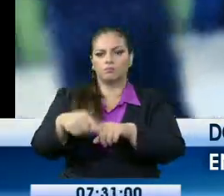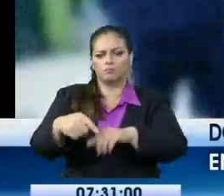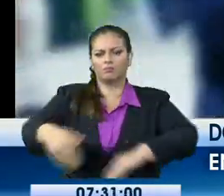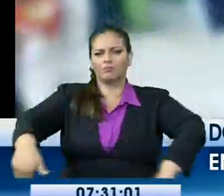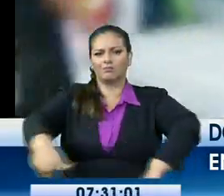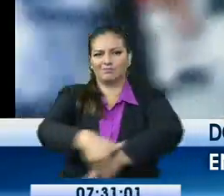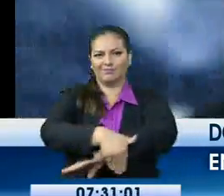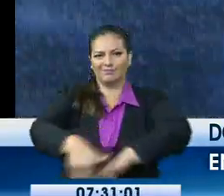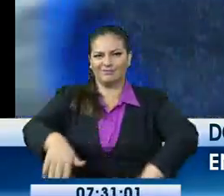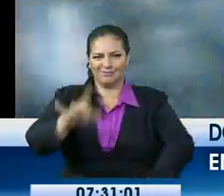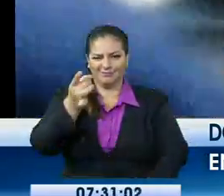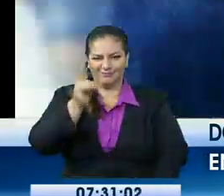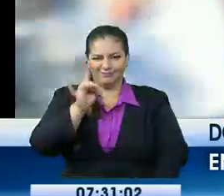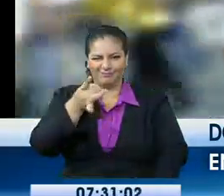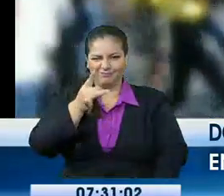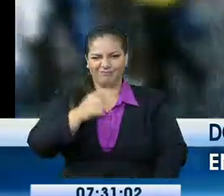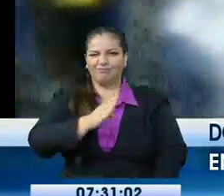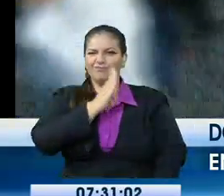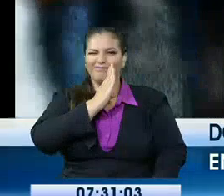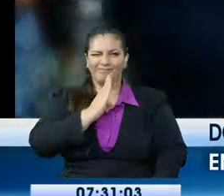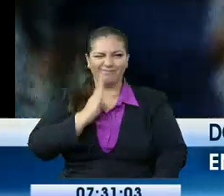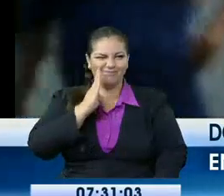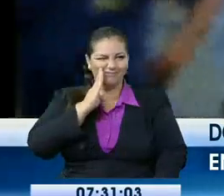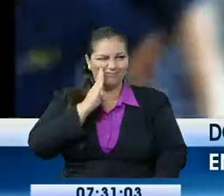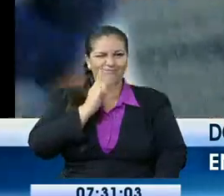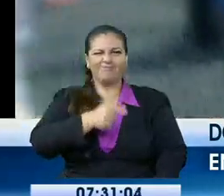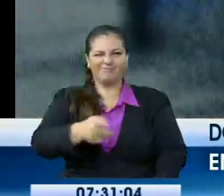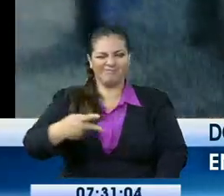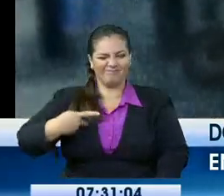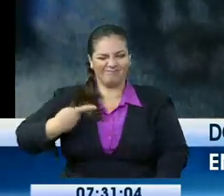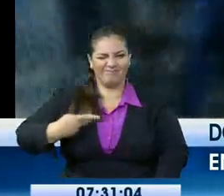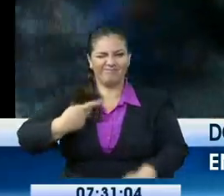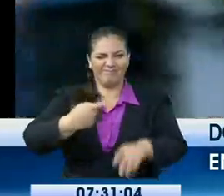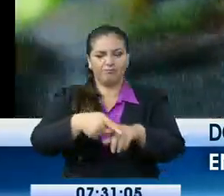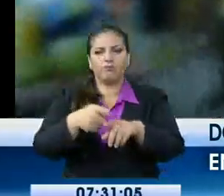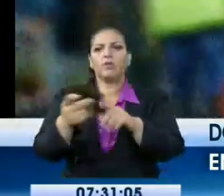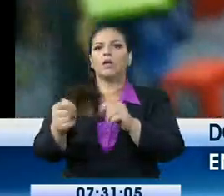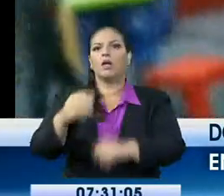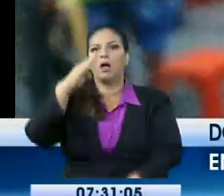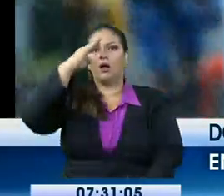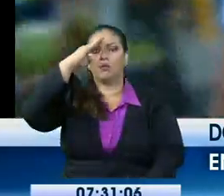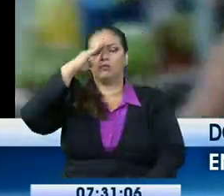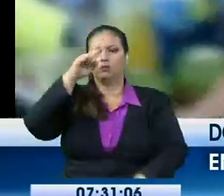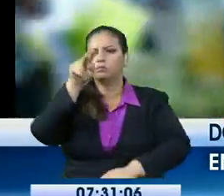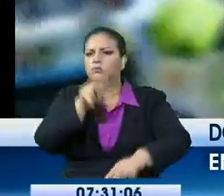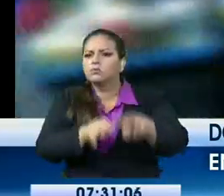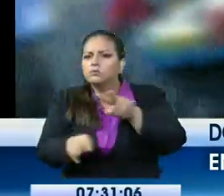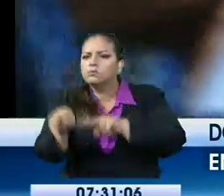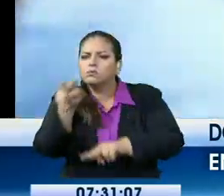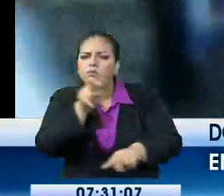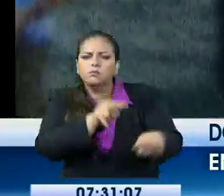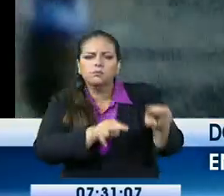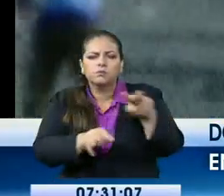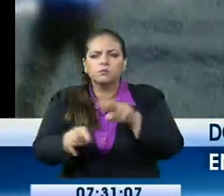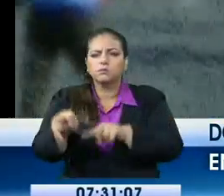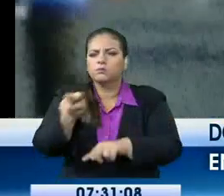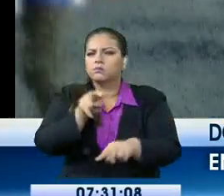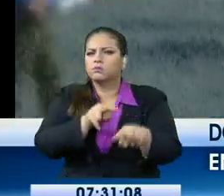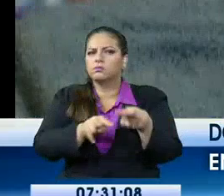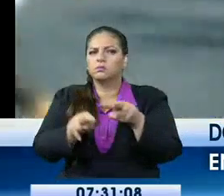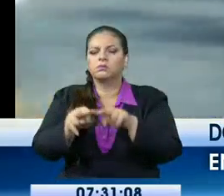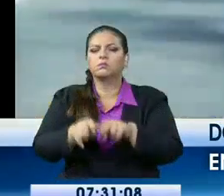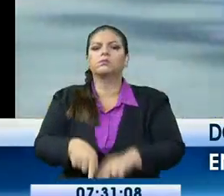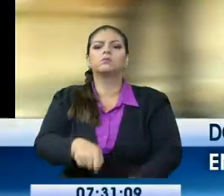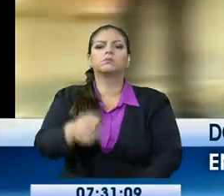Tolerancia, aquel que es conocido como la 18. La finalidad de las autoridades era verificar si se cumplía con el respectivo reglamento